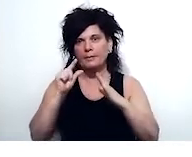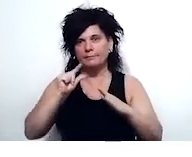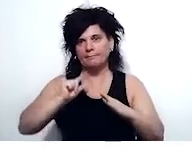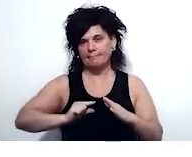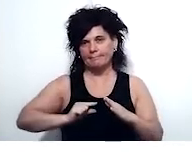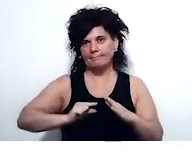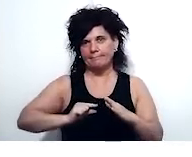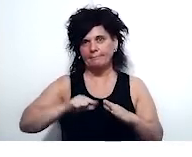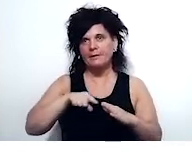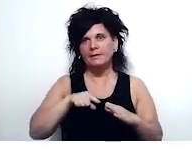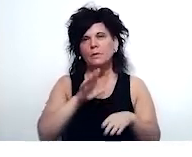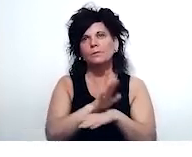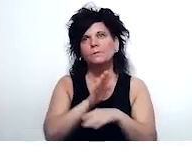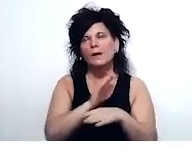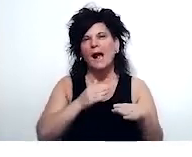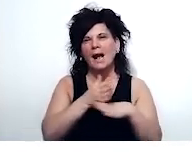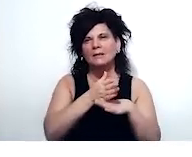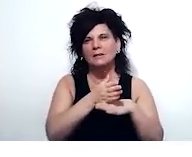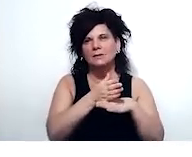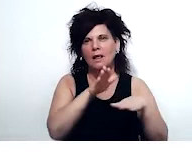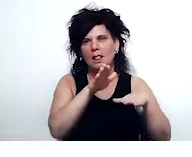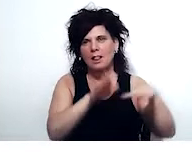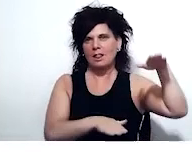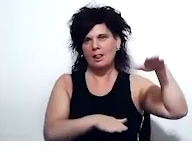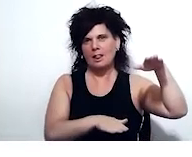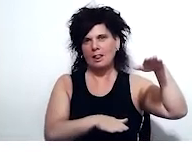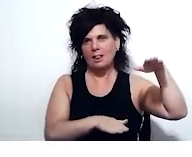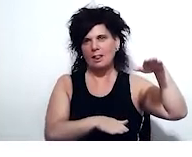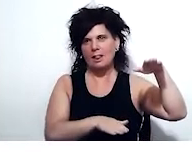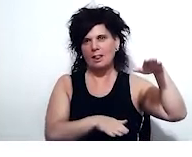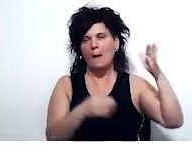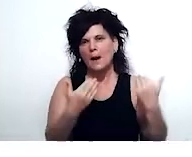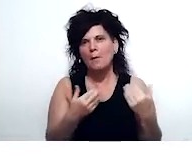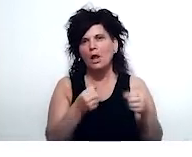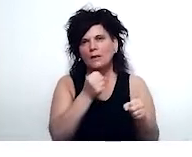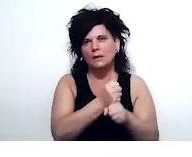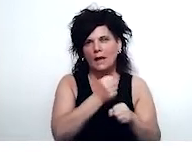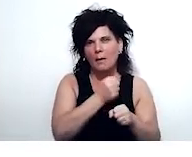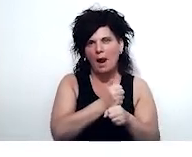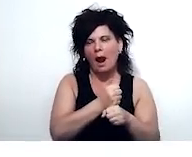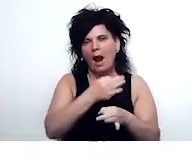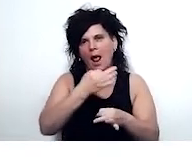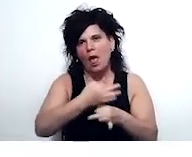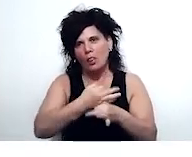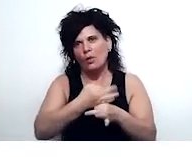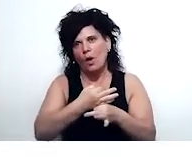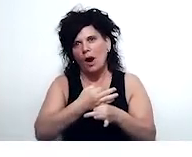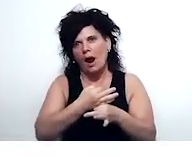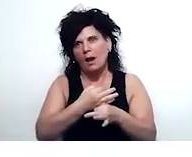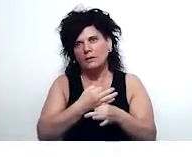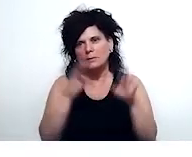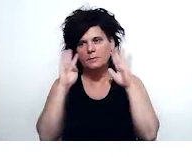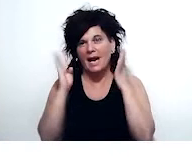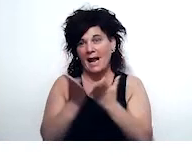esto significa un acceso desigual a posibilidades de trabajar y educarse